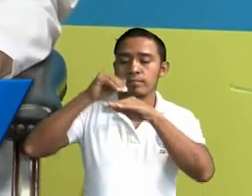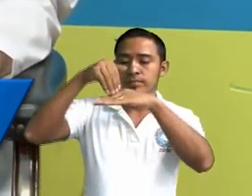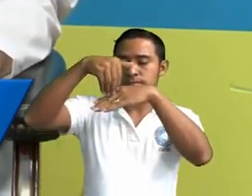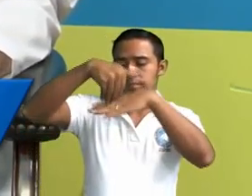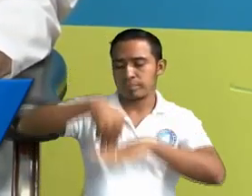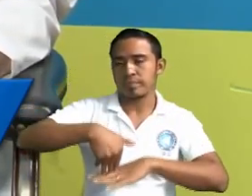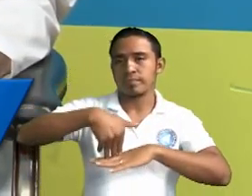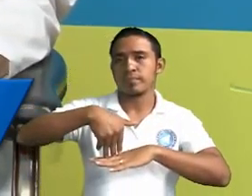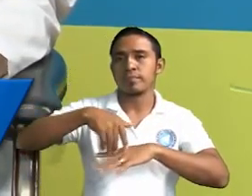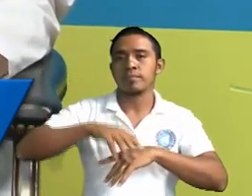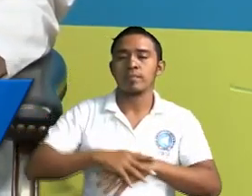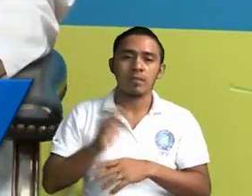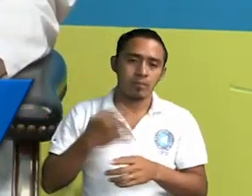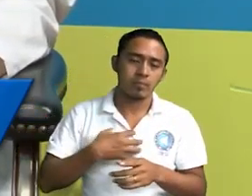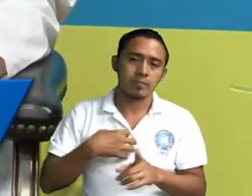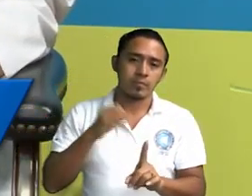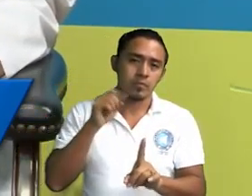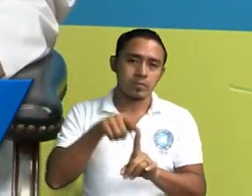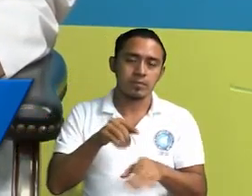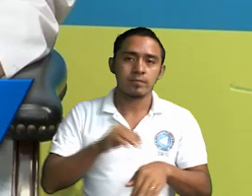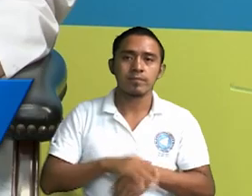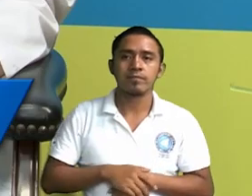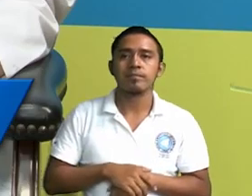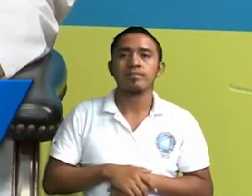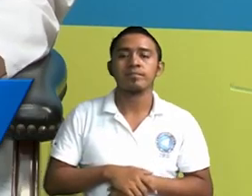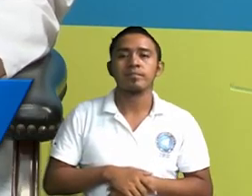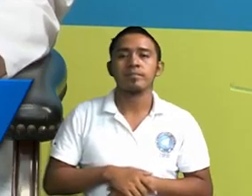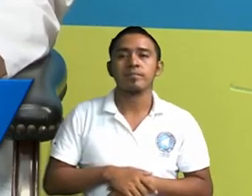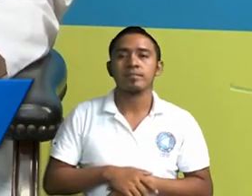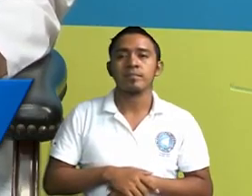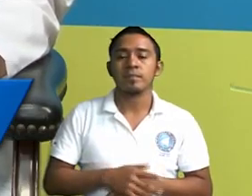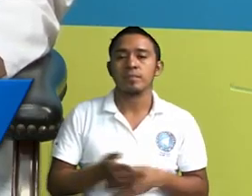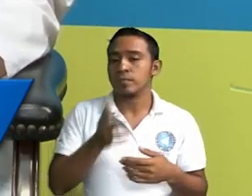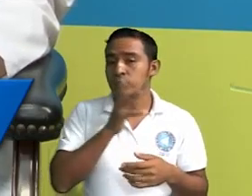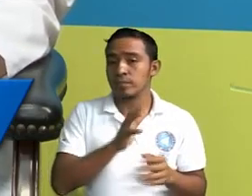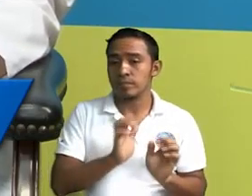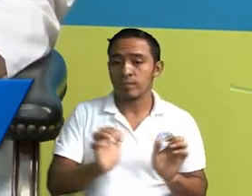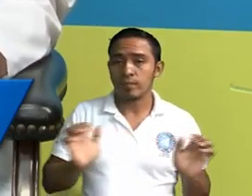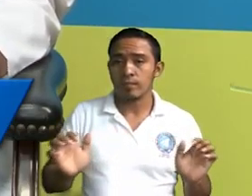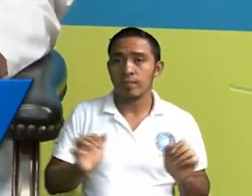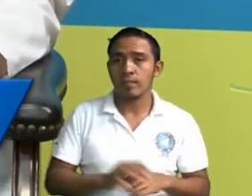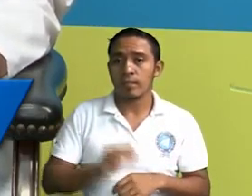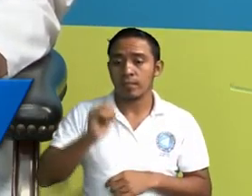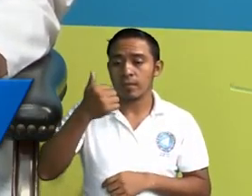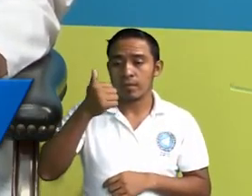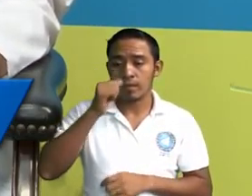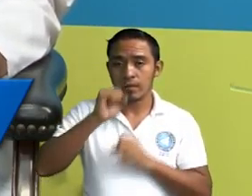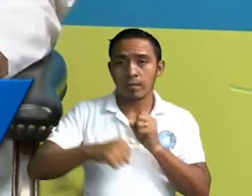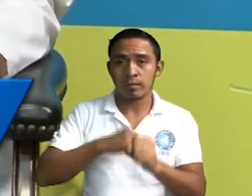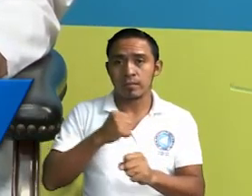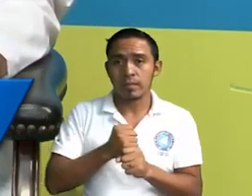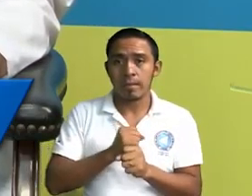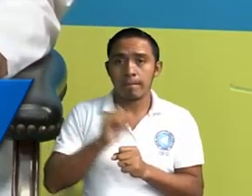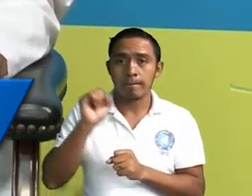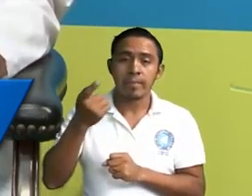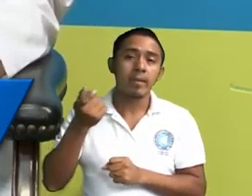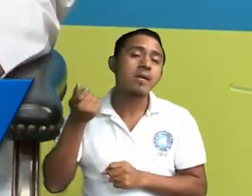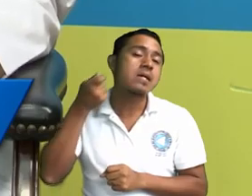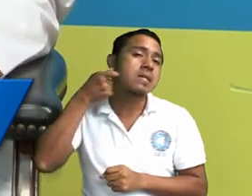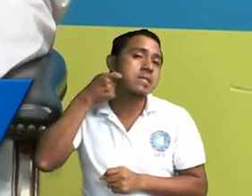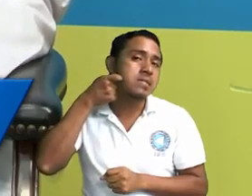objetivo por ejemplo los niños normalmente a los 6 años sale la primera molar